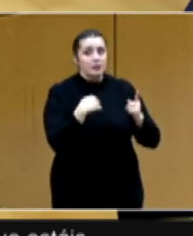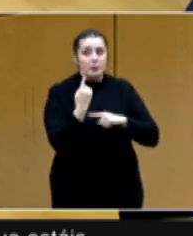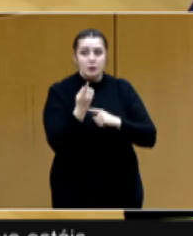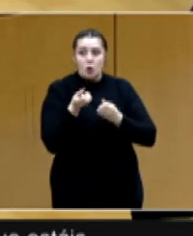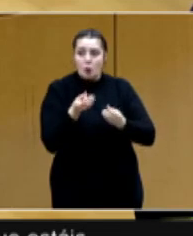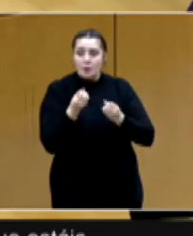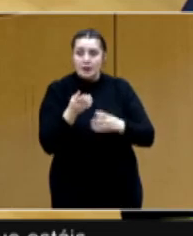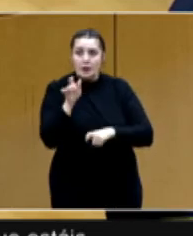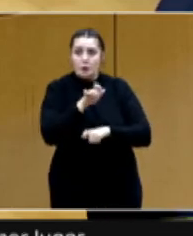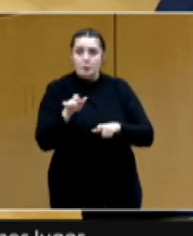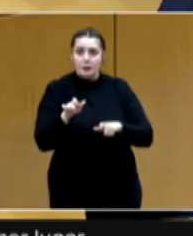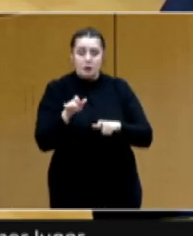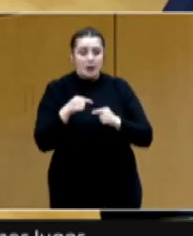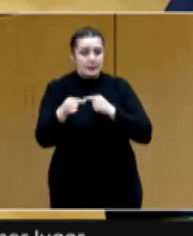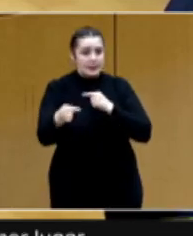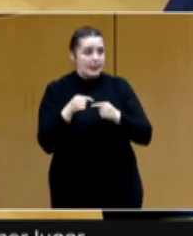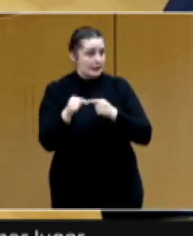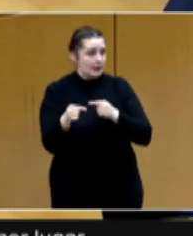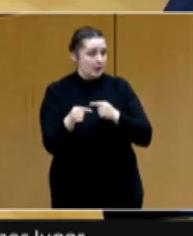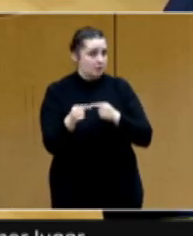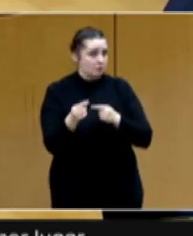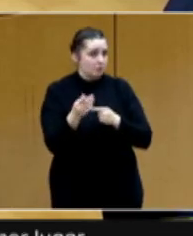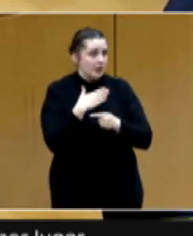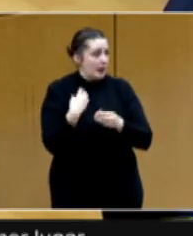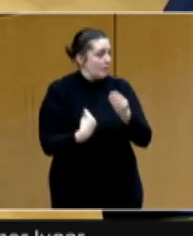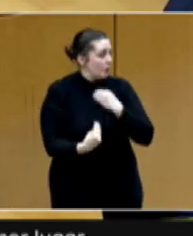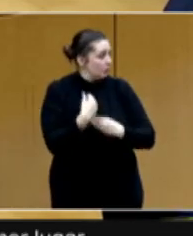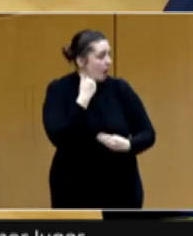de la gente que nos está siguiendo en remoto